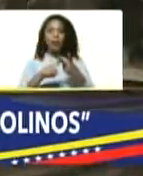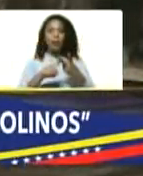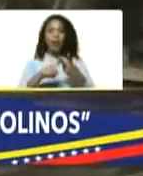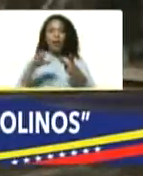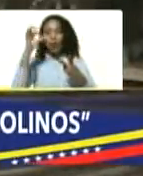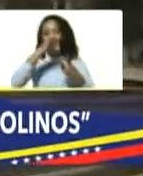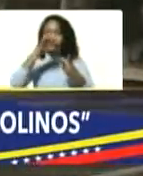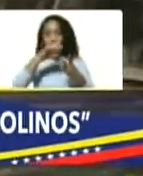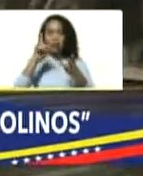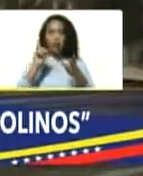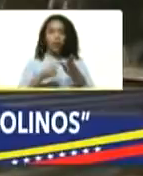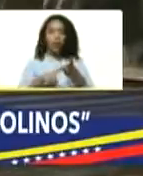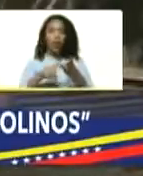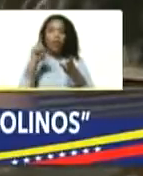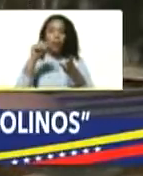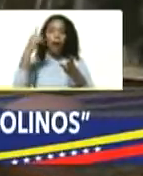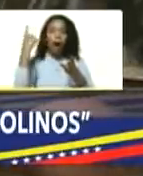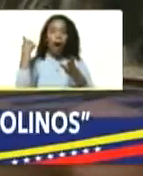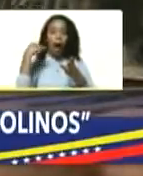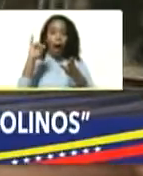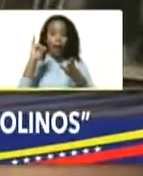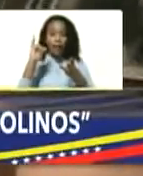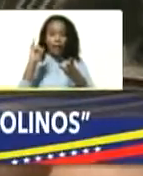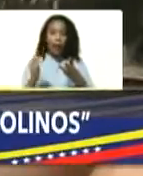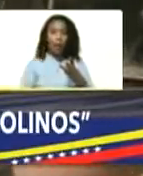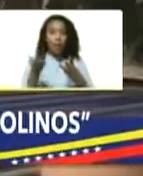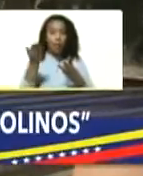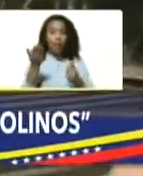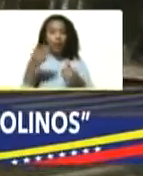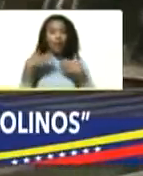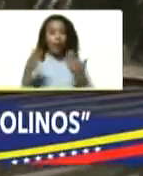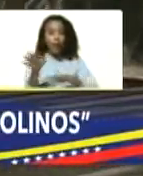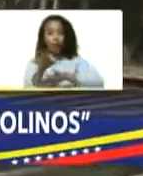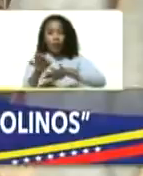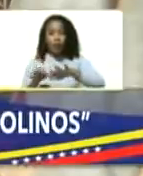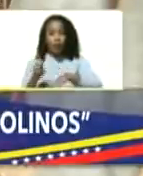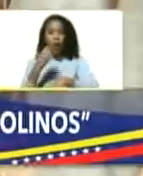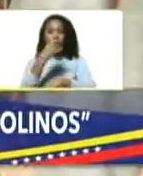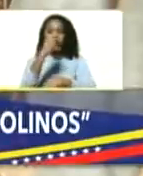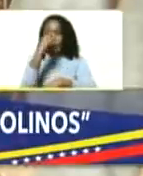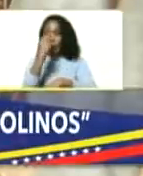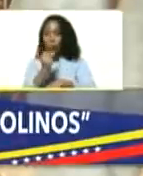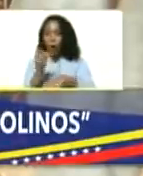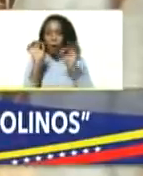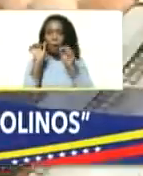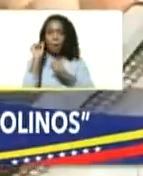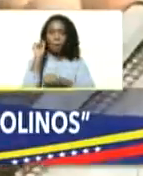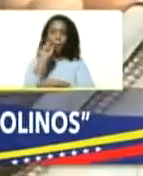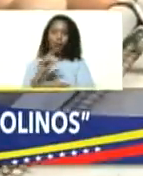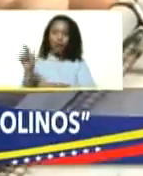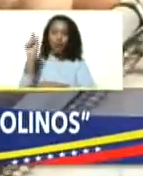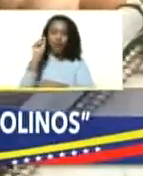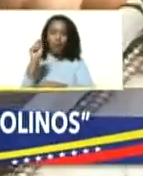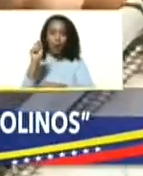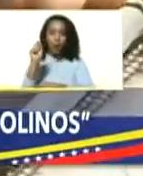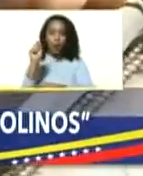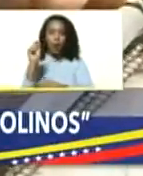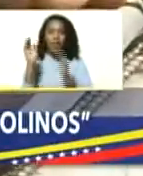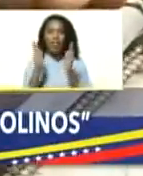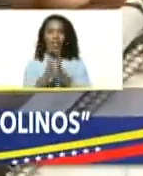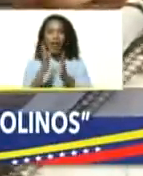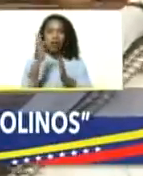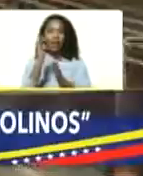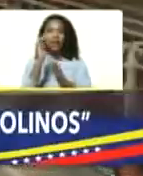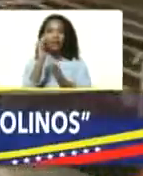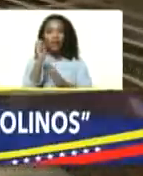cerdos y también tenemos una particularidad que en el municipio zamora específicamente en san francisco